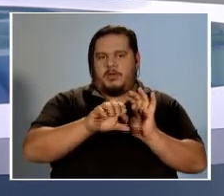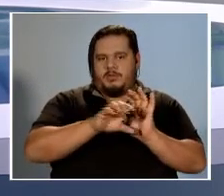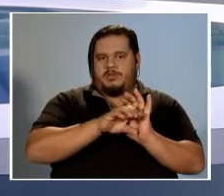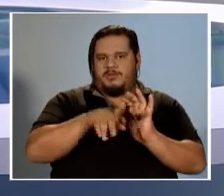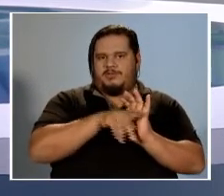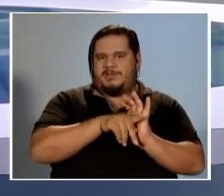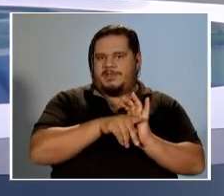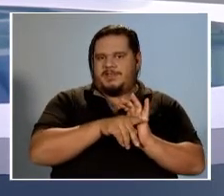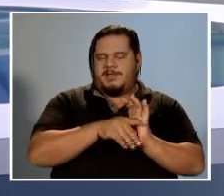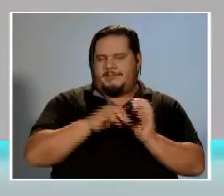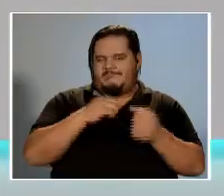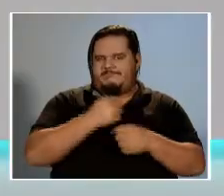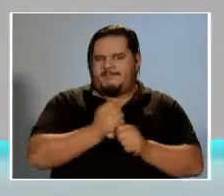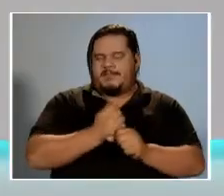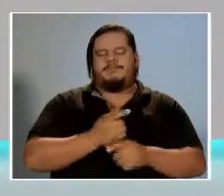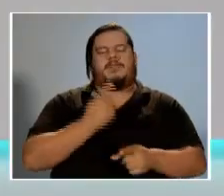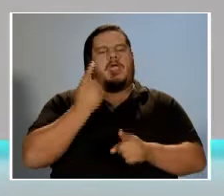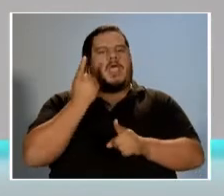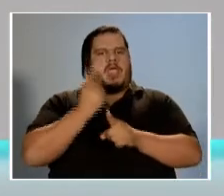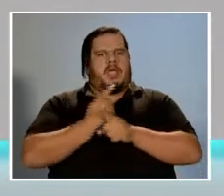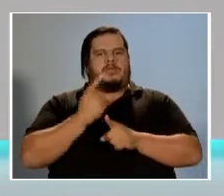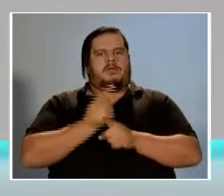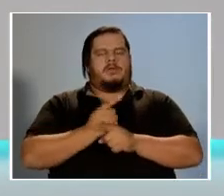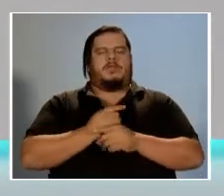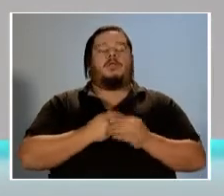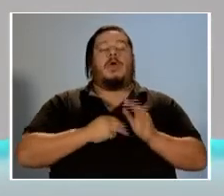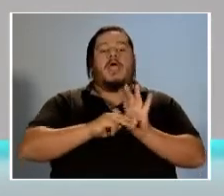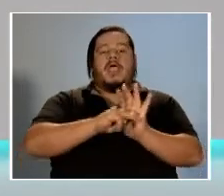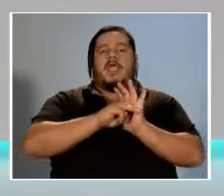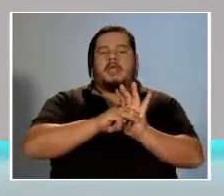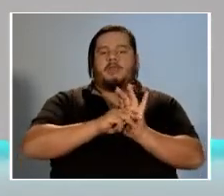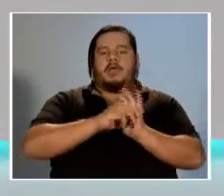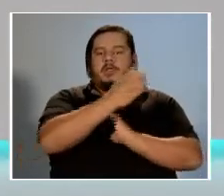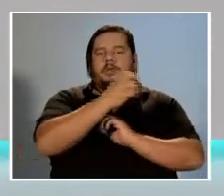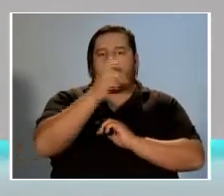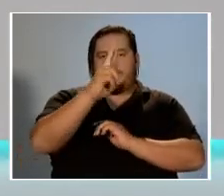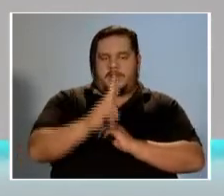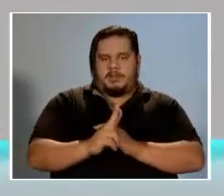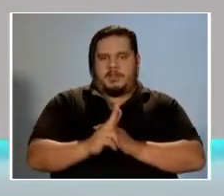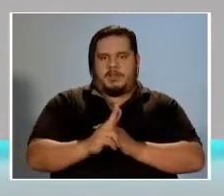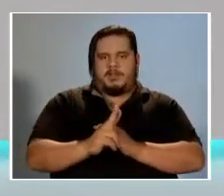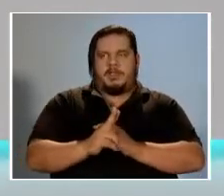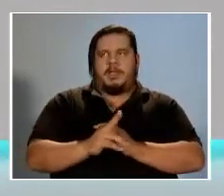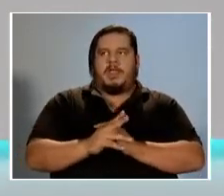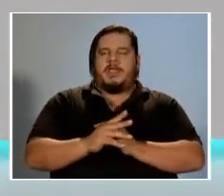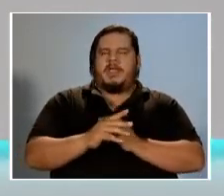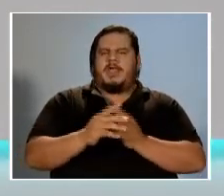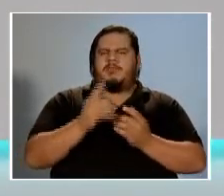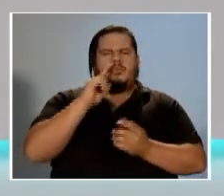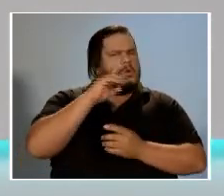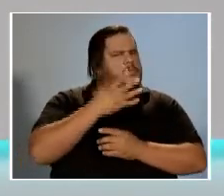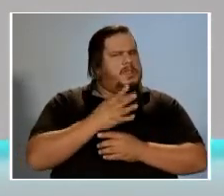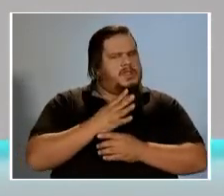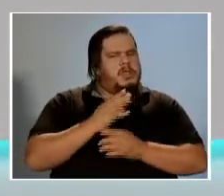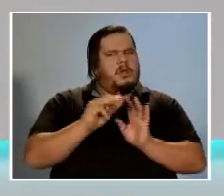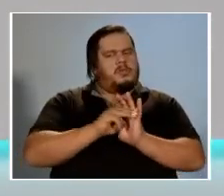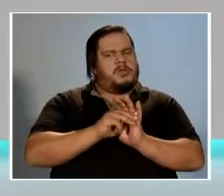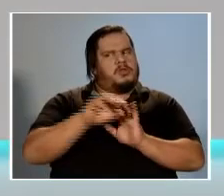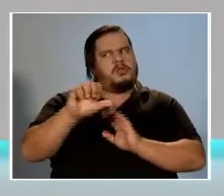¿cierto? En efecto, el modelo costarricense, que es muy similar al de los modelos constitucionales de otros